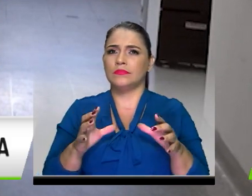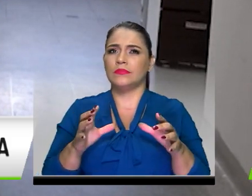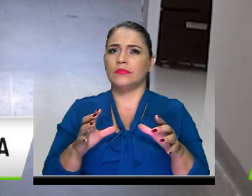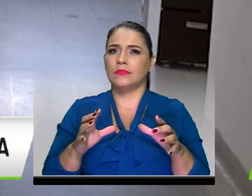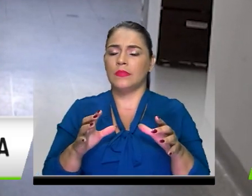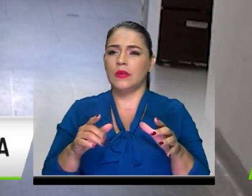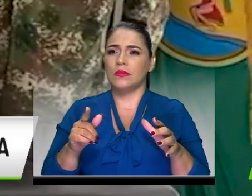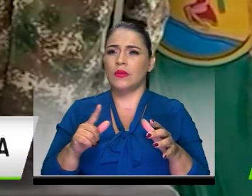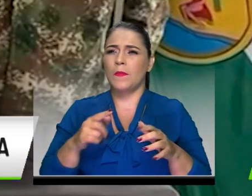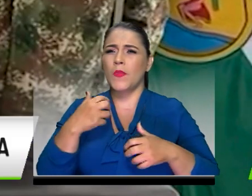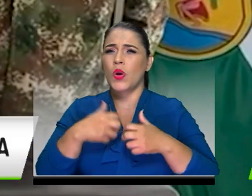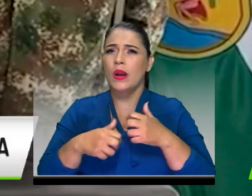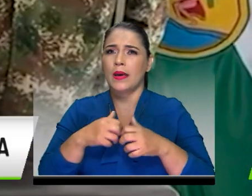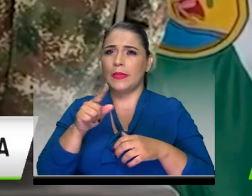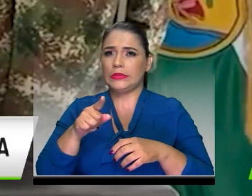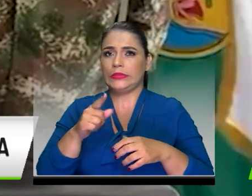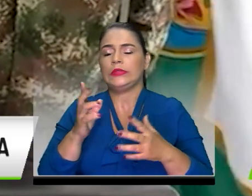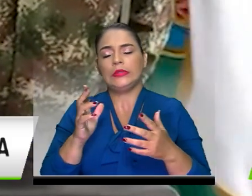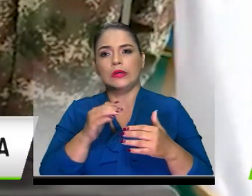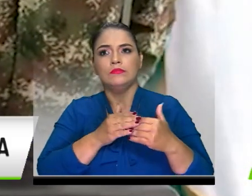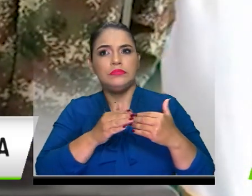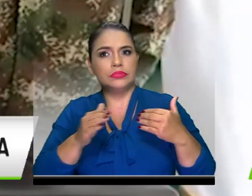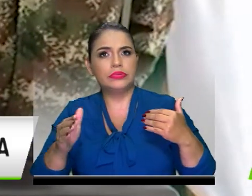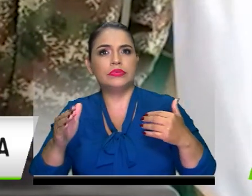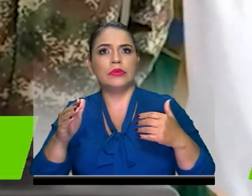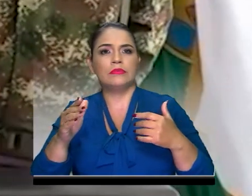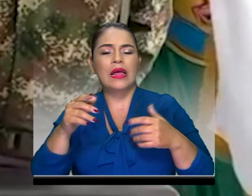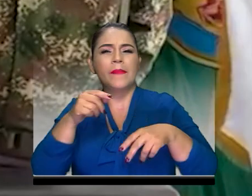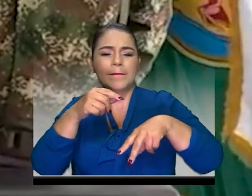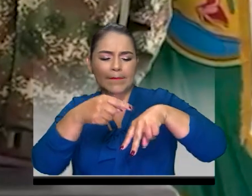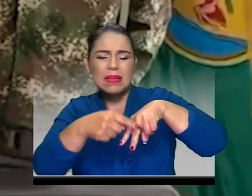temporoparietal izquierdo, y también presenta una herida en su